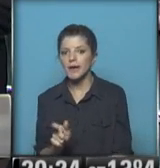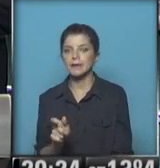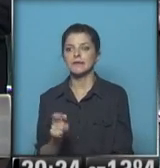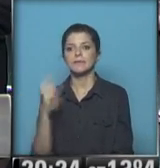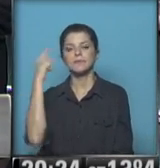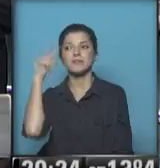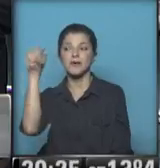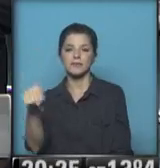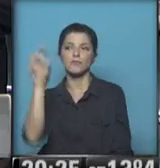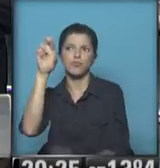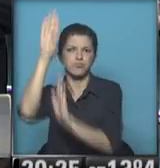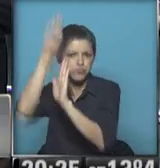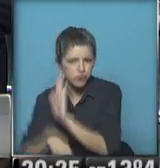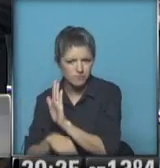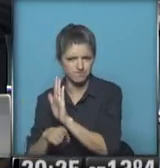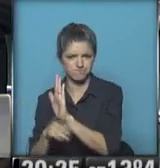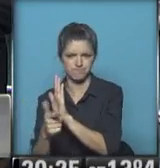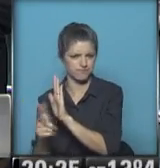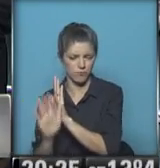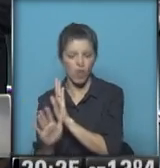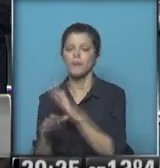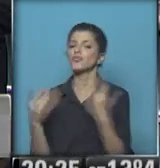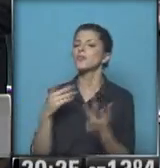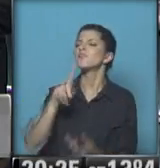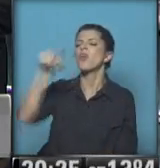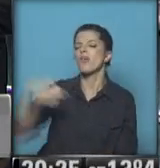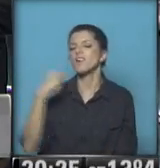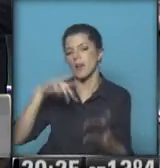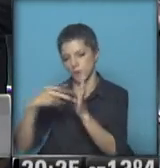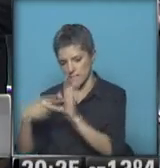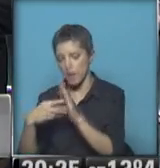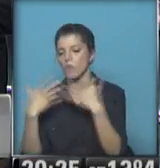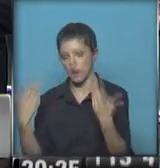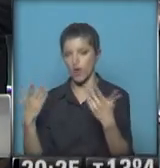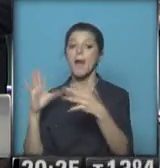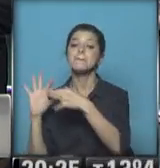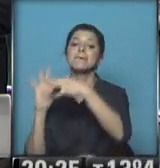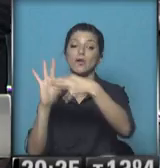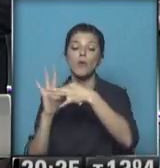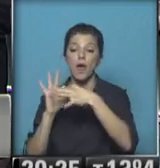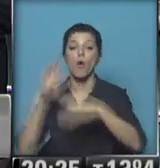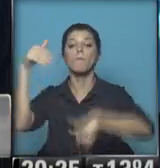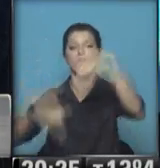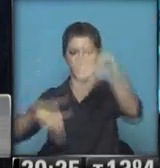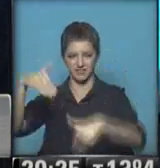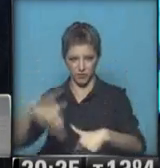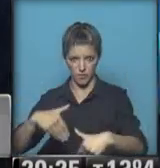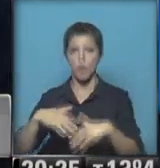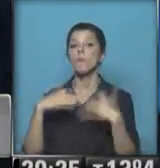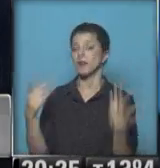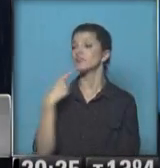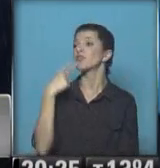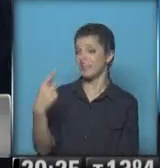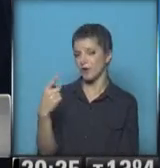evaluación entonces bueno porque salto salto vinculado con las elecciones por eso lo denomino